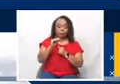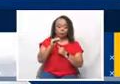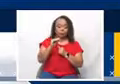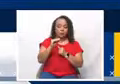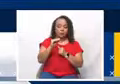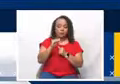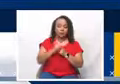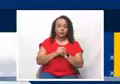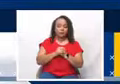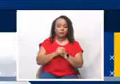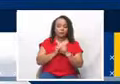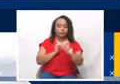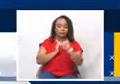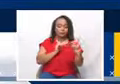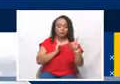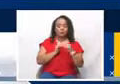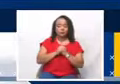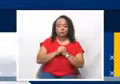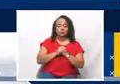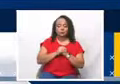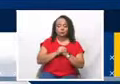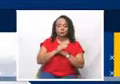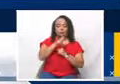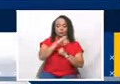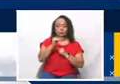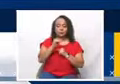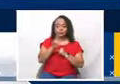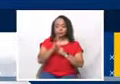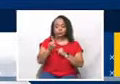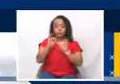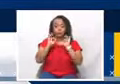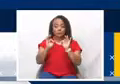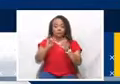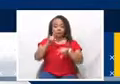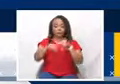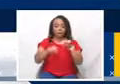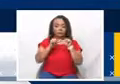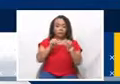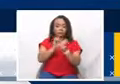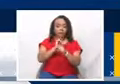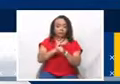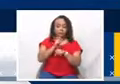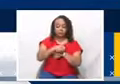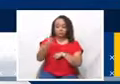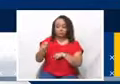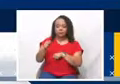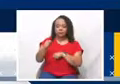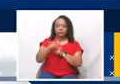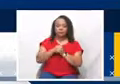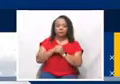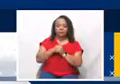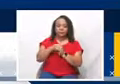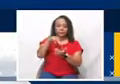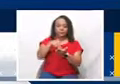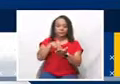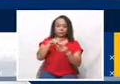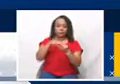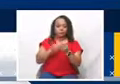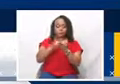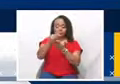se le estalla en la pierna izquierda y le queda la derecha viva y ya no puede seguir usándola, se la da Sherman. Pero cuando Sherman